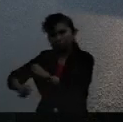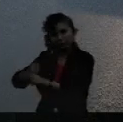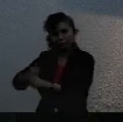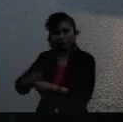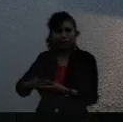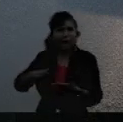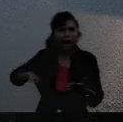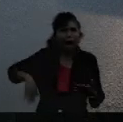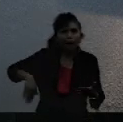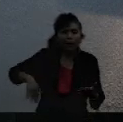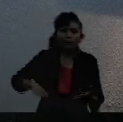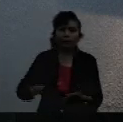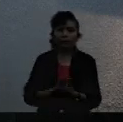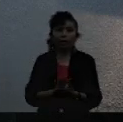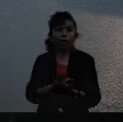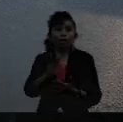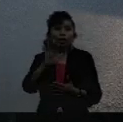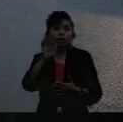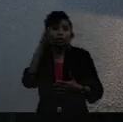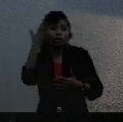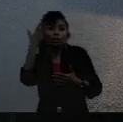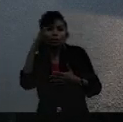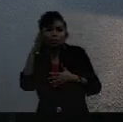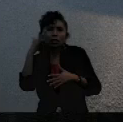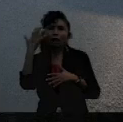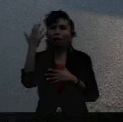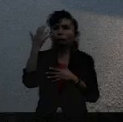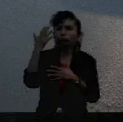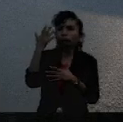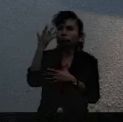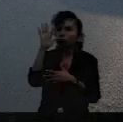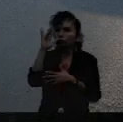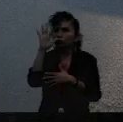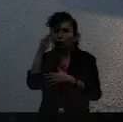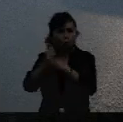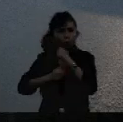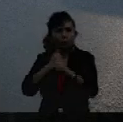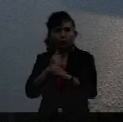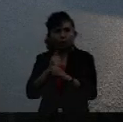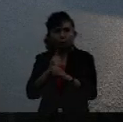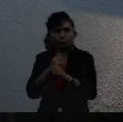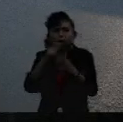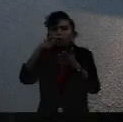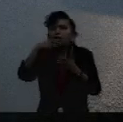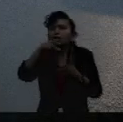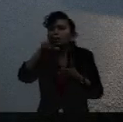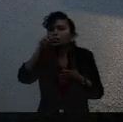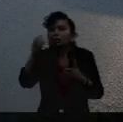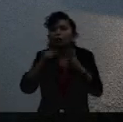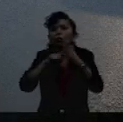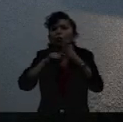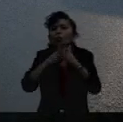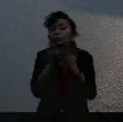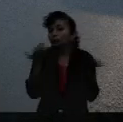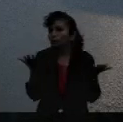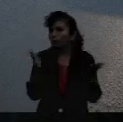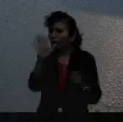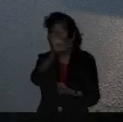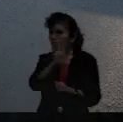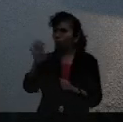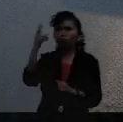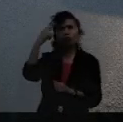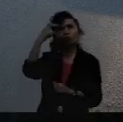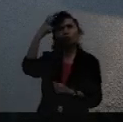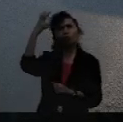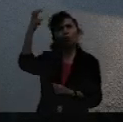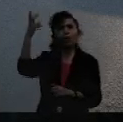apenas cinco décadas surgía quintanar quintanar como un sueño